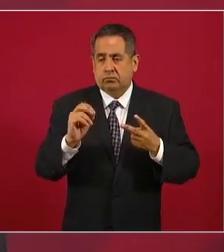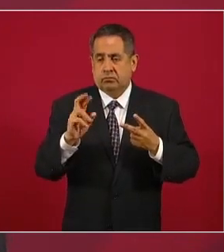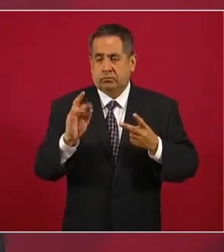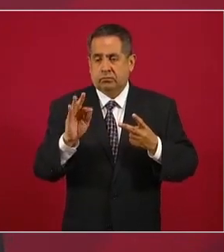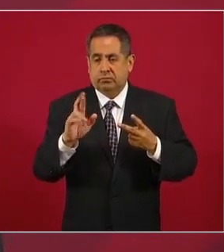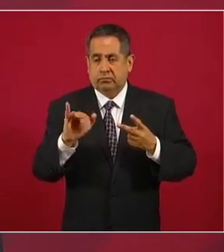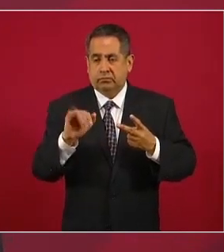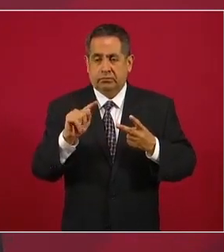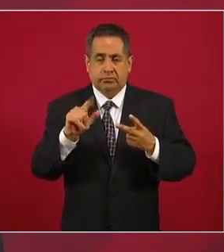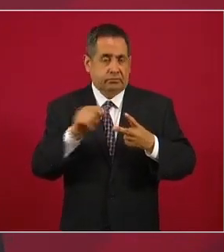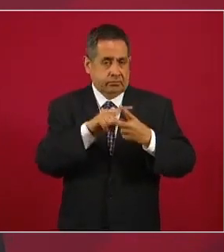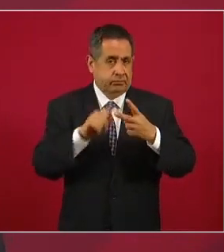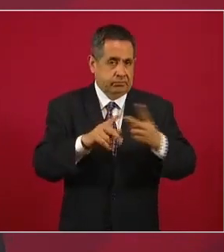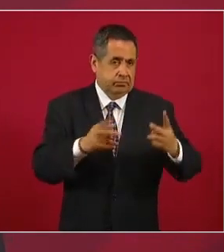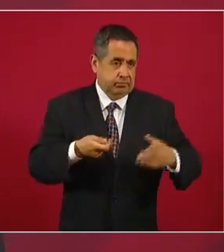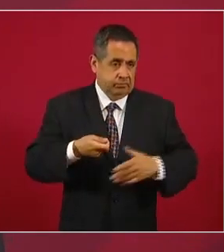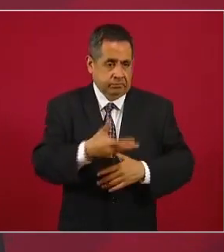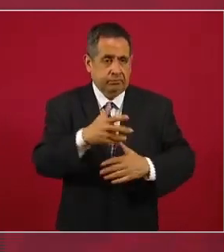Segundo,